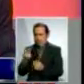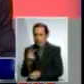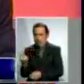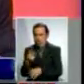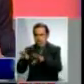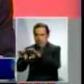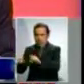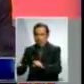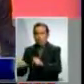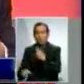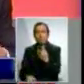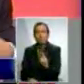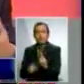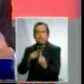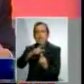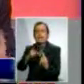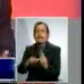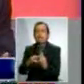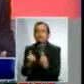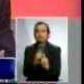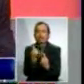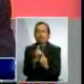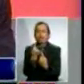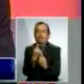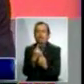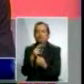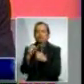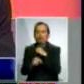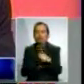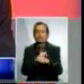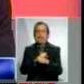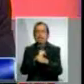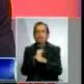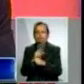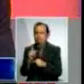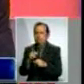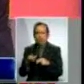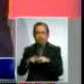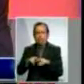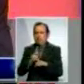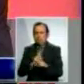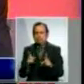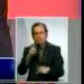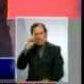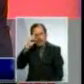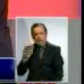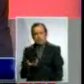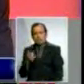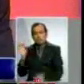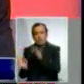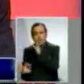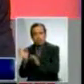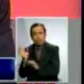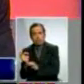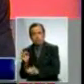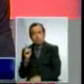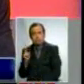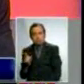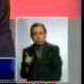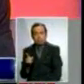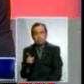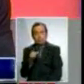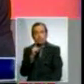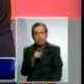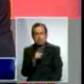pueda una de ellas cambiar lo único realmente todos los años y lo que dijeron los tribunales sabe que está